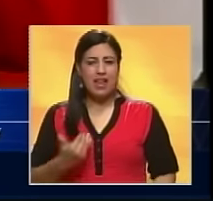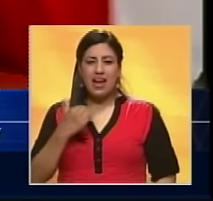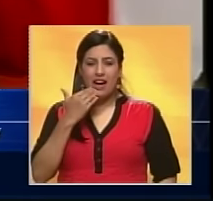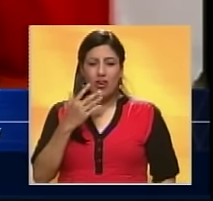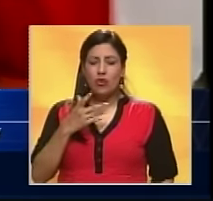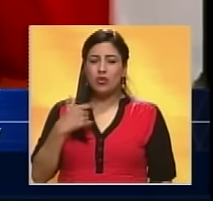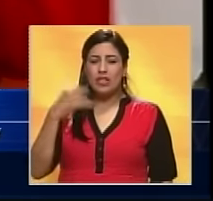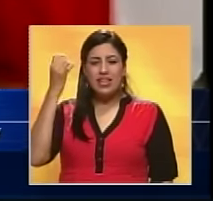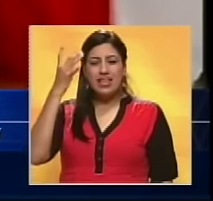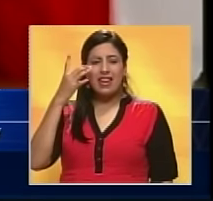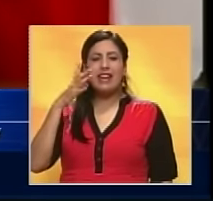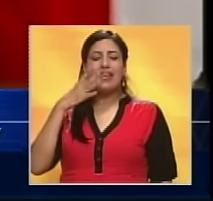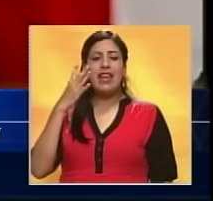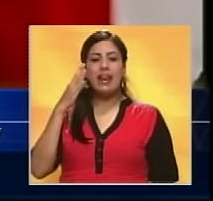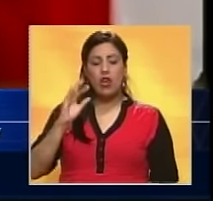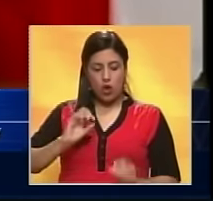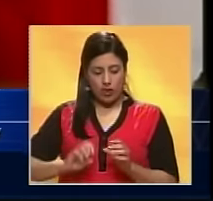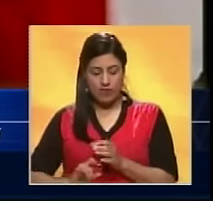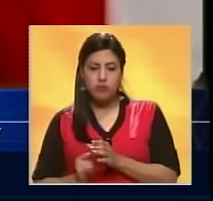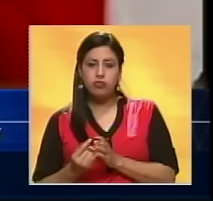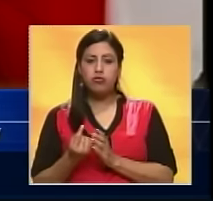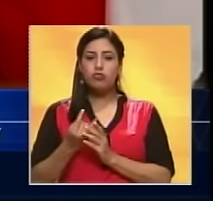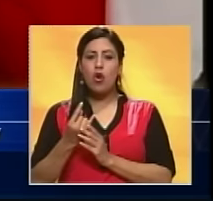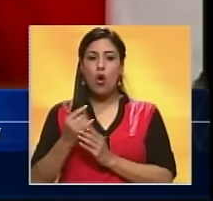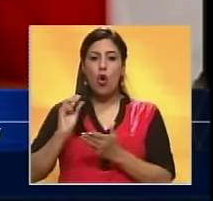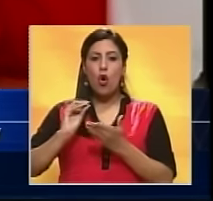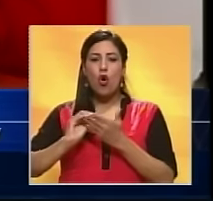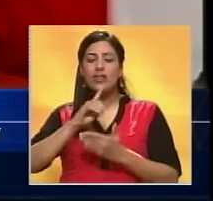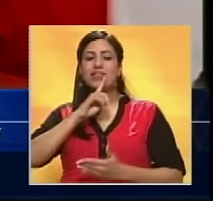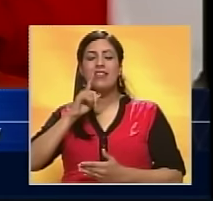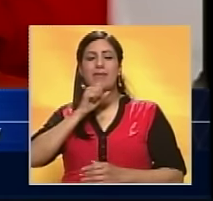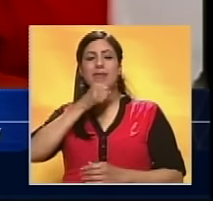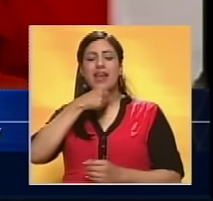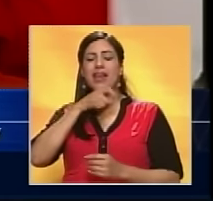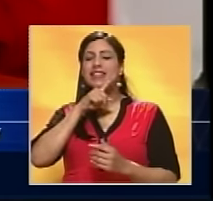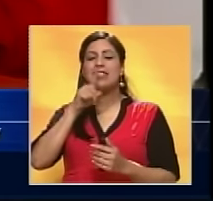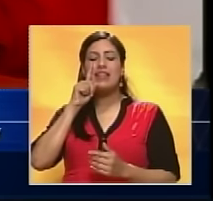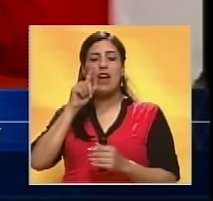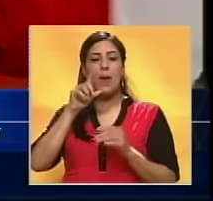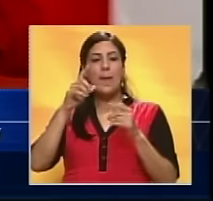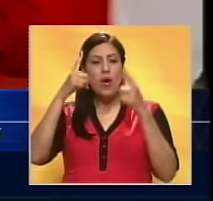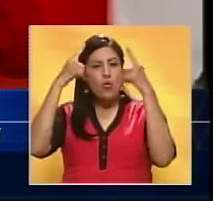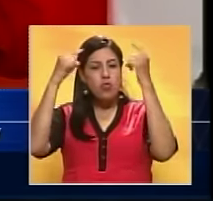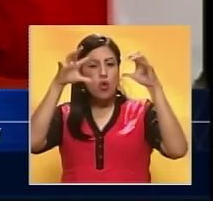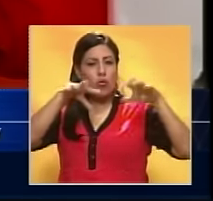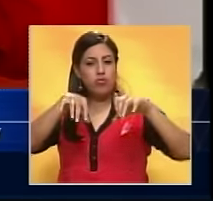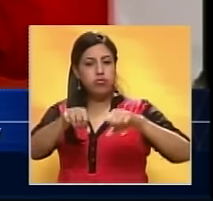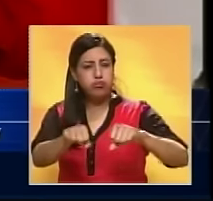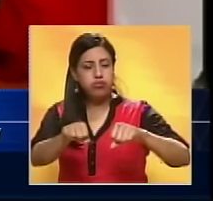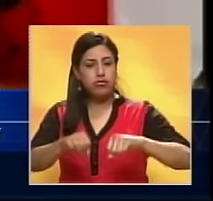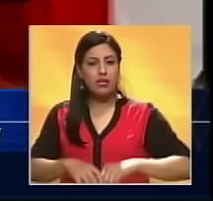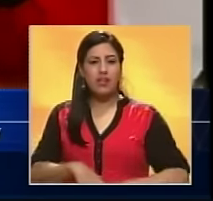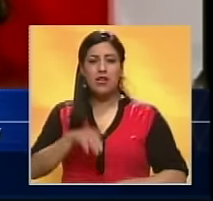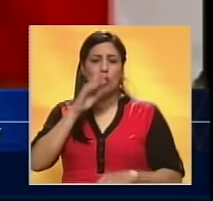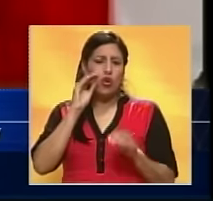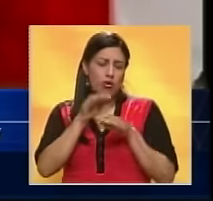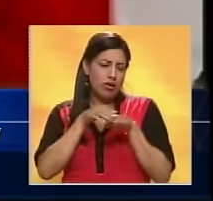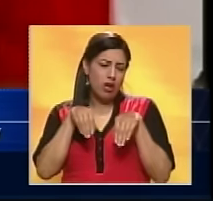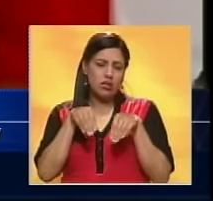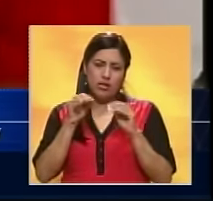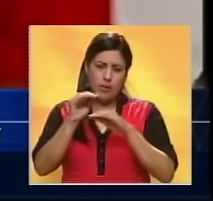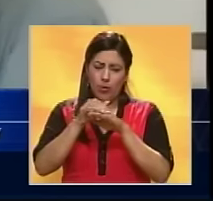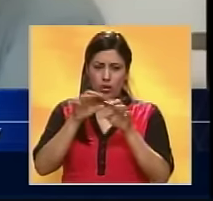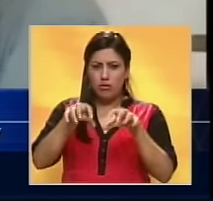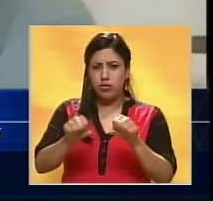diríamos nosotros, ¿no? Quiere resembrar aquella vieja cosa de los cachorros del imperio, un cachorrito del